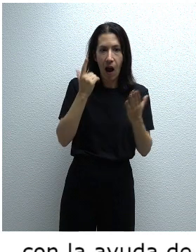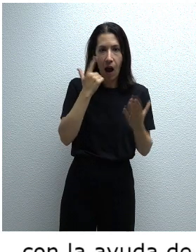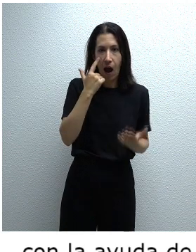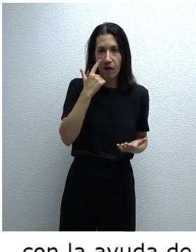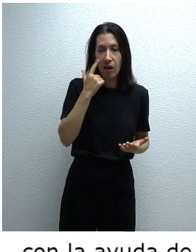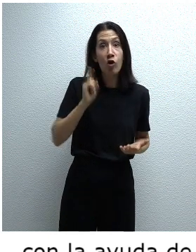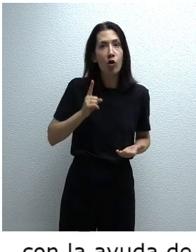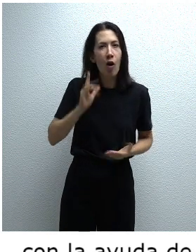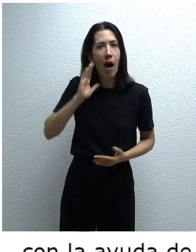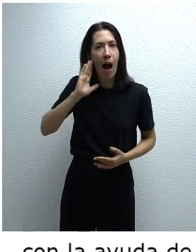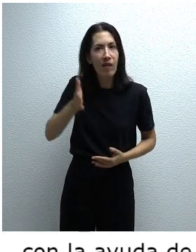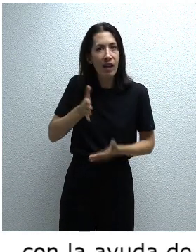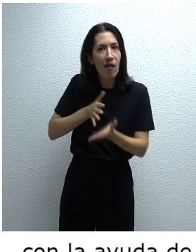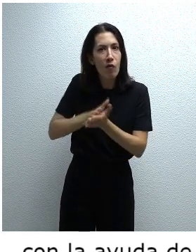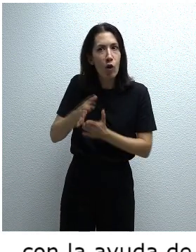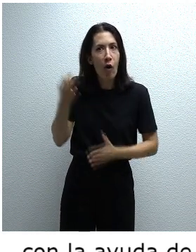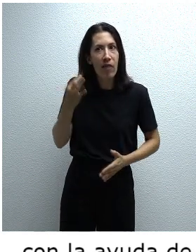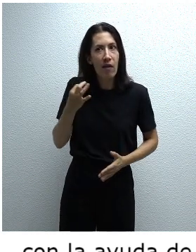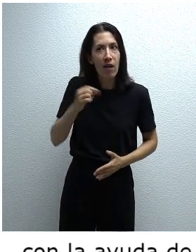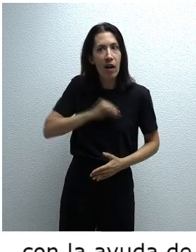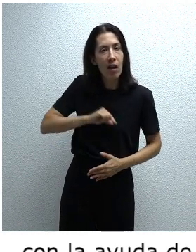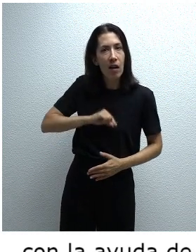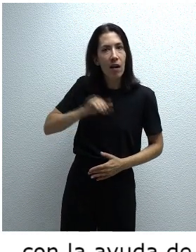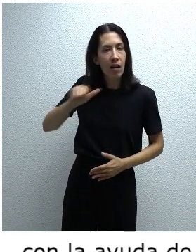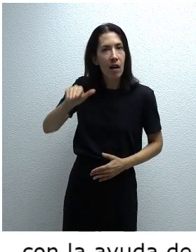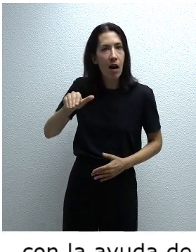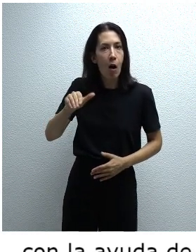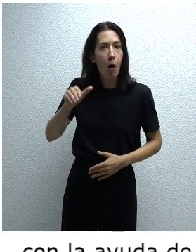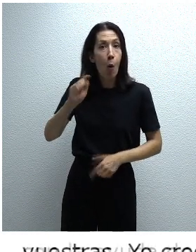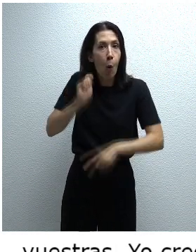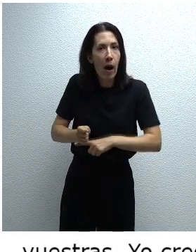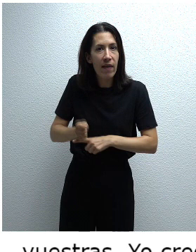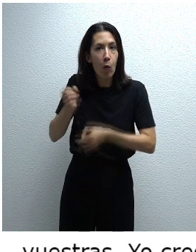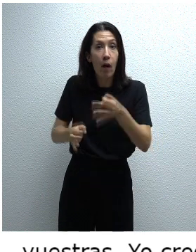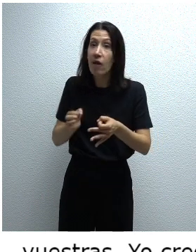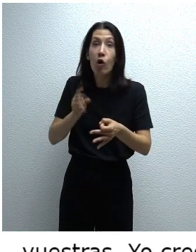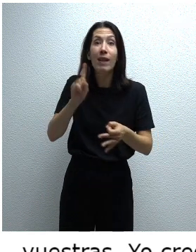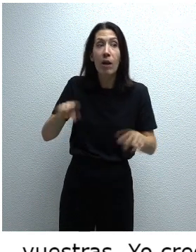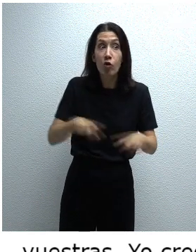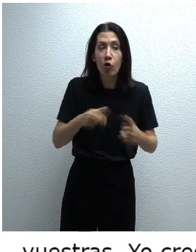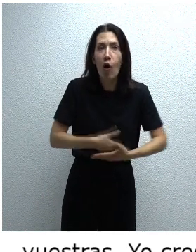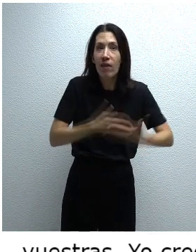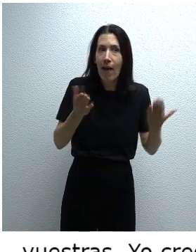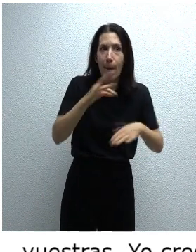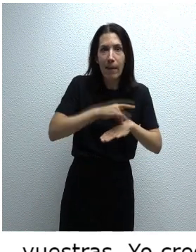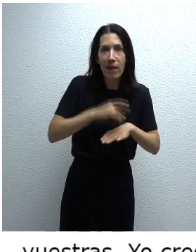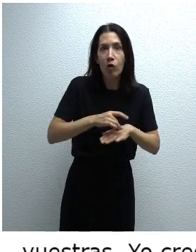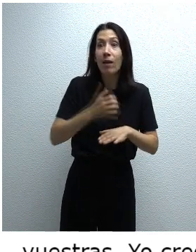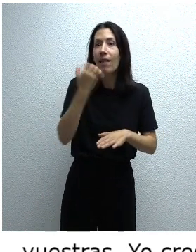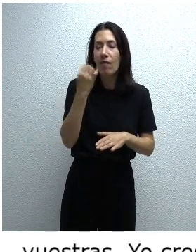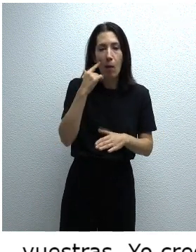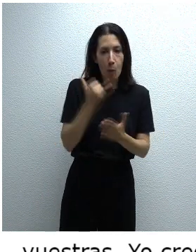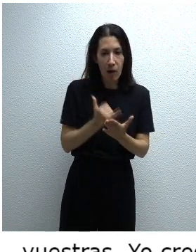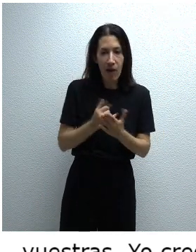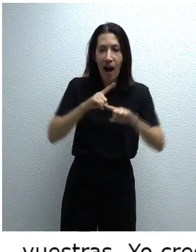los jueces y no solo a los médicos, nos implica a toda la sociedad, vamos a tener que hacer un autotestaje de cómo las familias estamos llevando